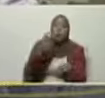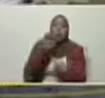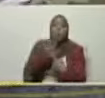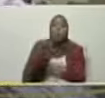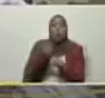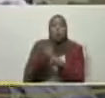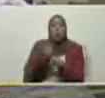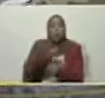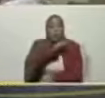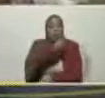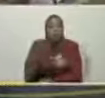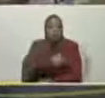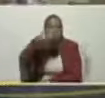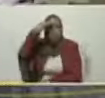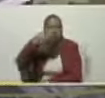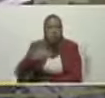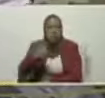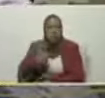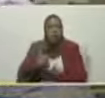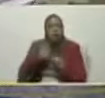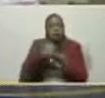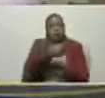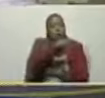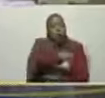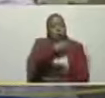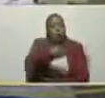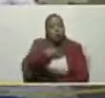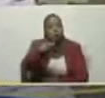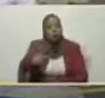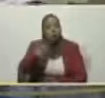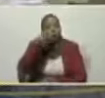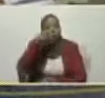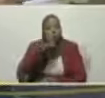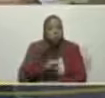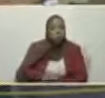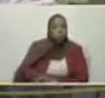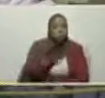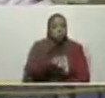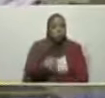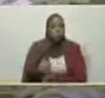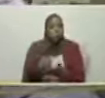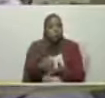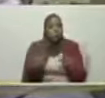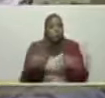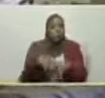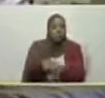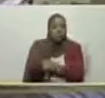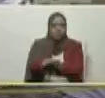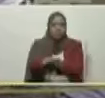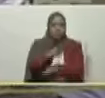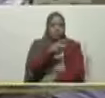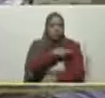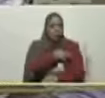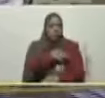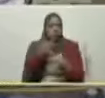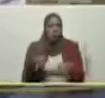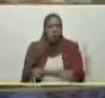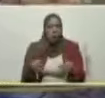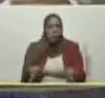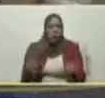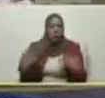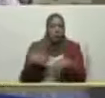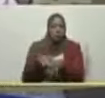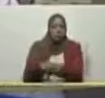que el poder militar le sirve al pueblo y que el poder popular se integra y, como dice el general Padrino,